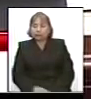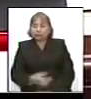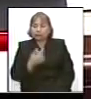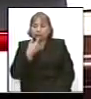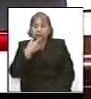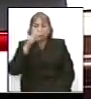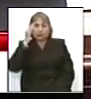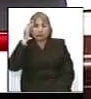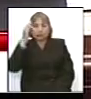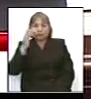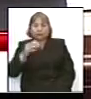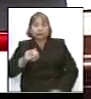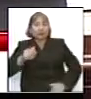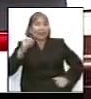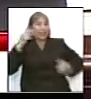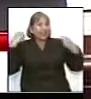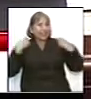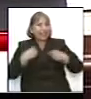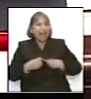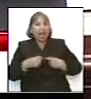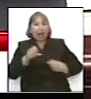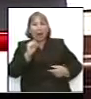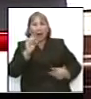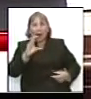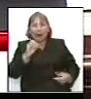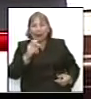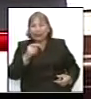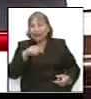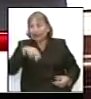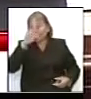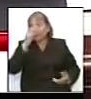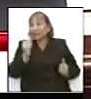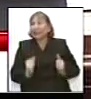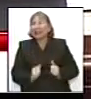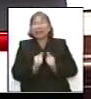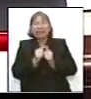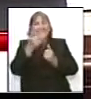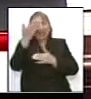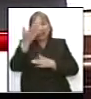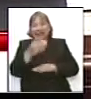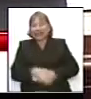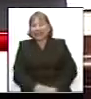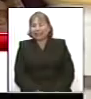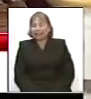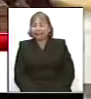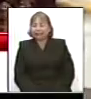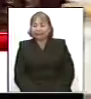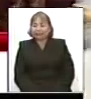la Asociación de Scouts del Perú que nos acompañan el día de hoy en galerías.